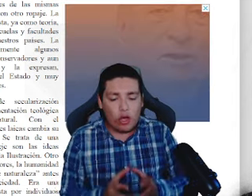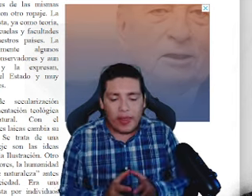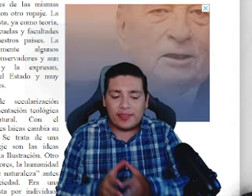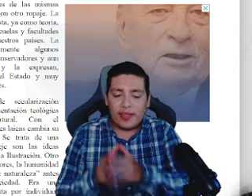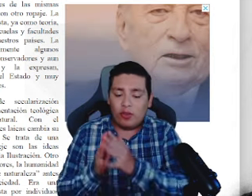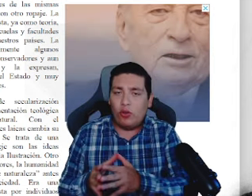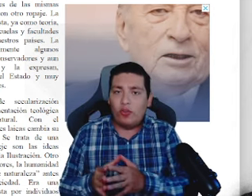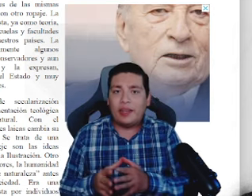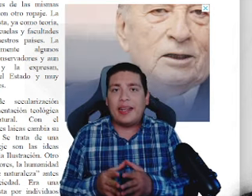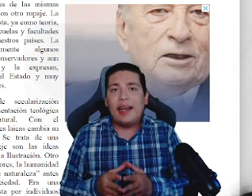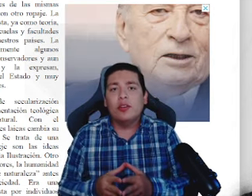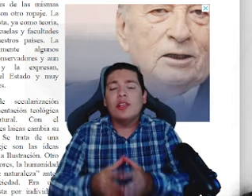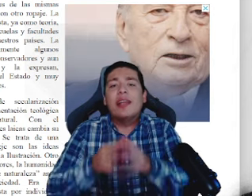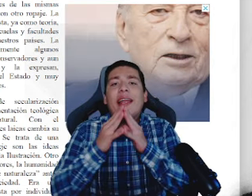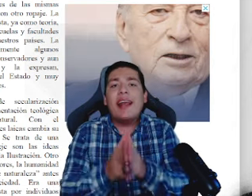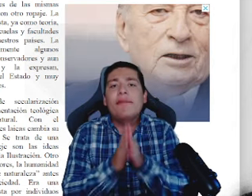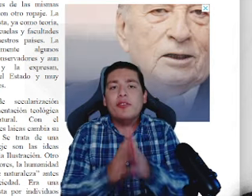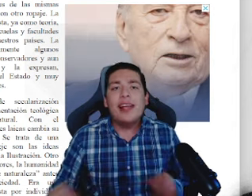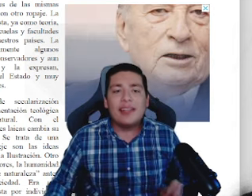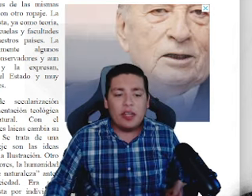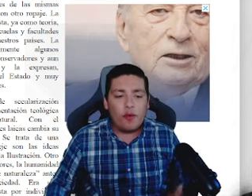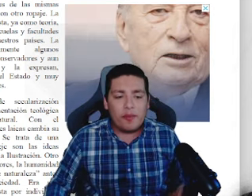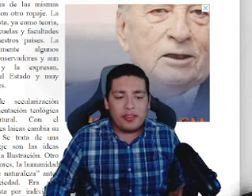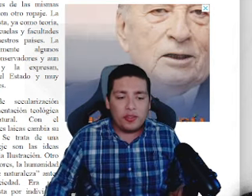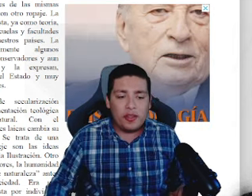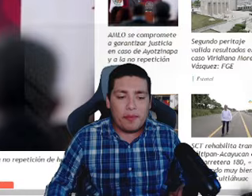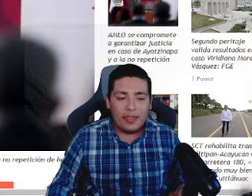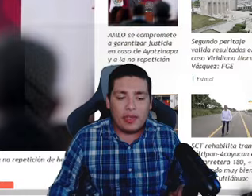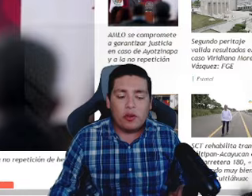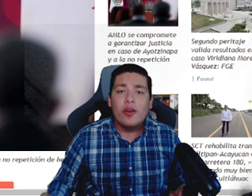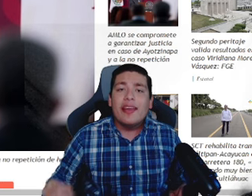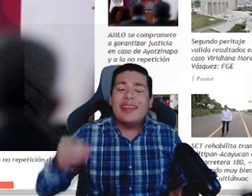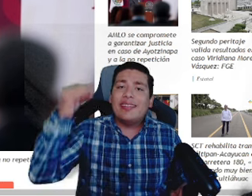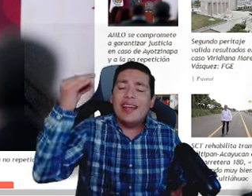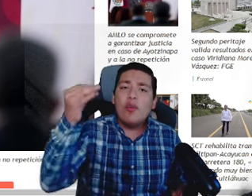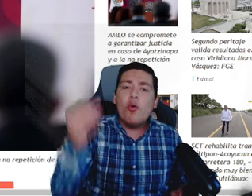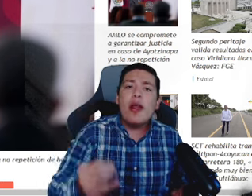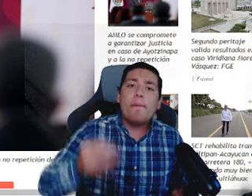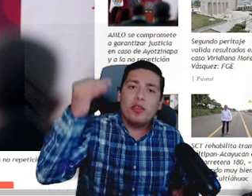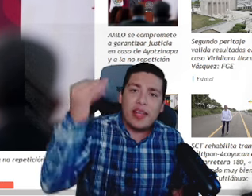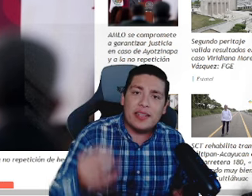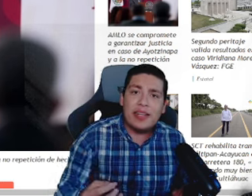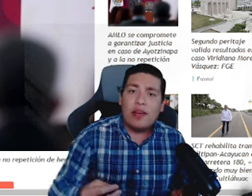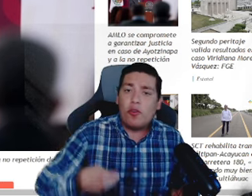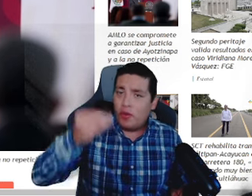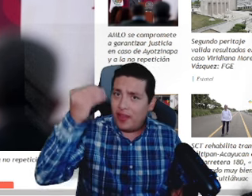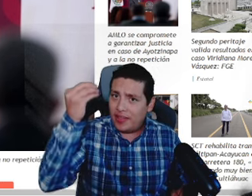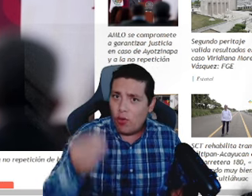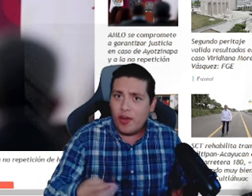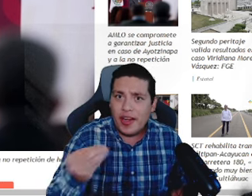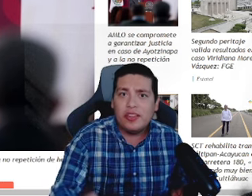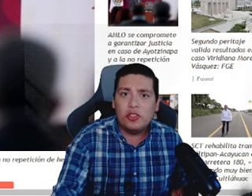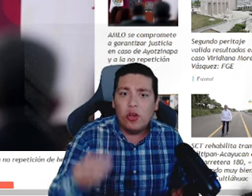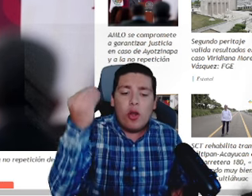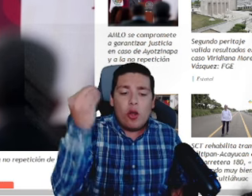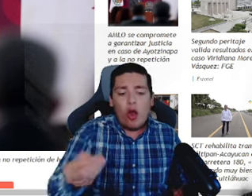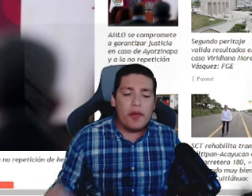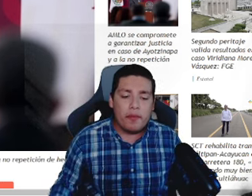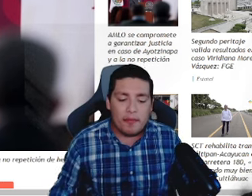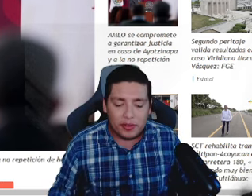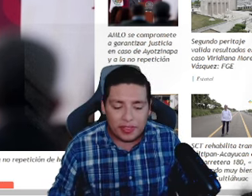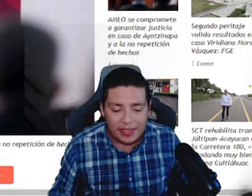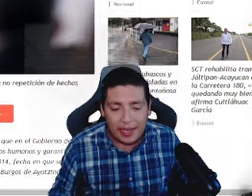donde todas y todos los mexicanos queremos la transformación de México y ser una potencia como desde un inicio